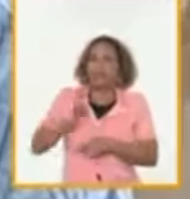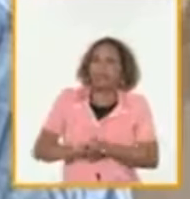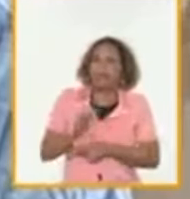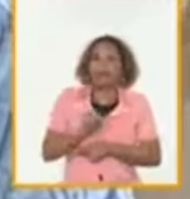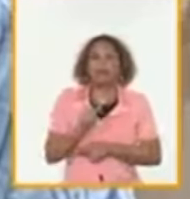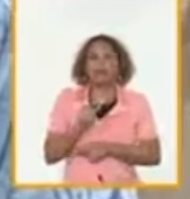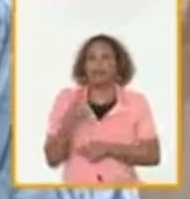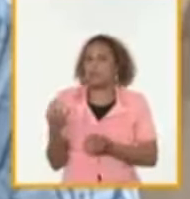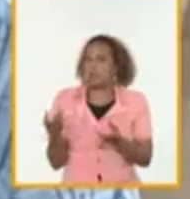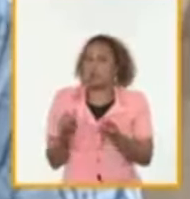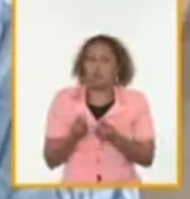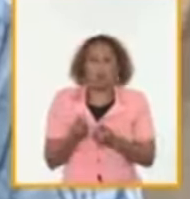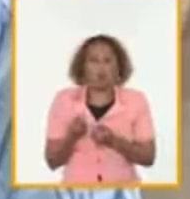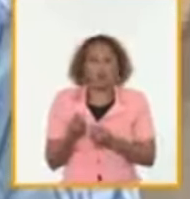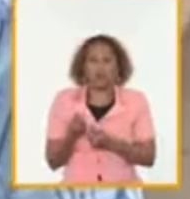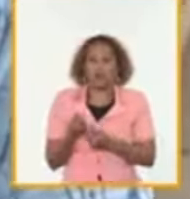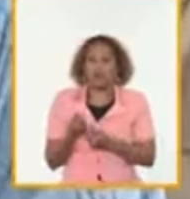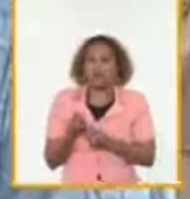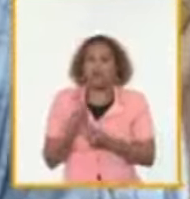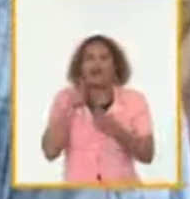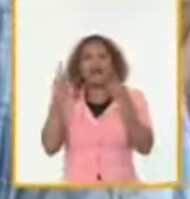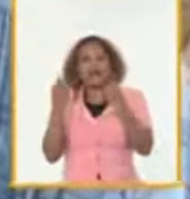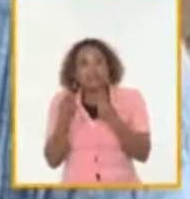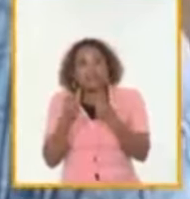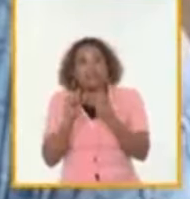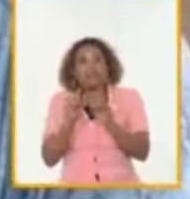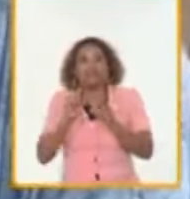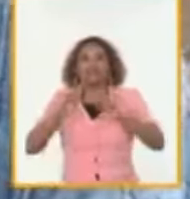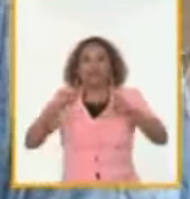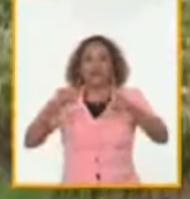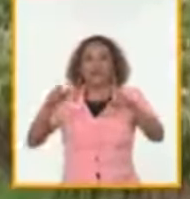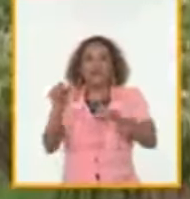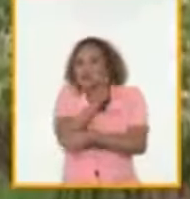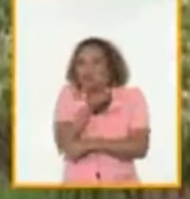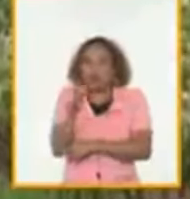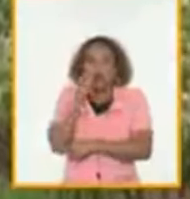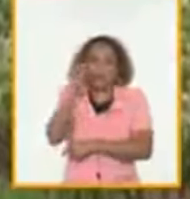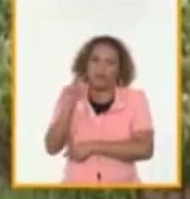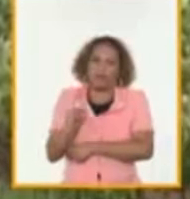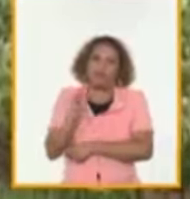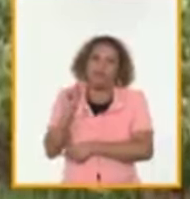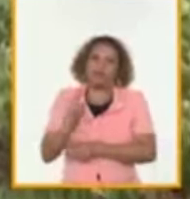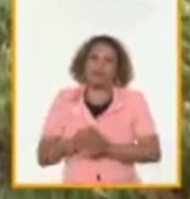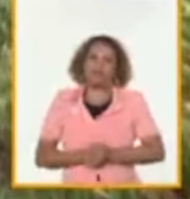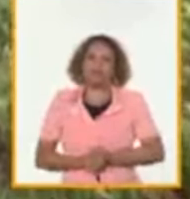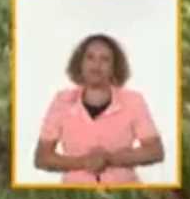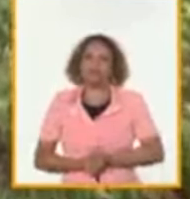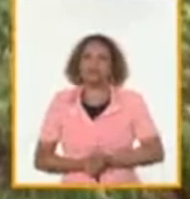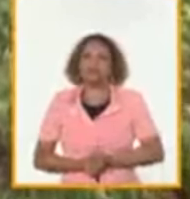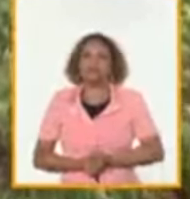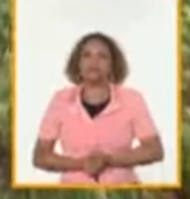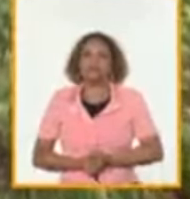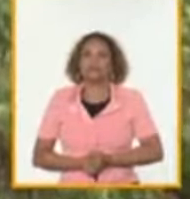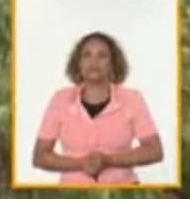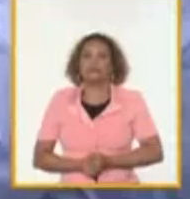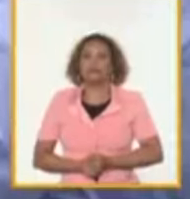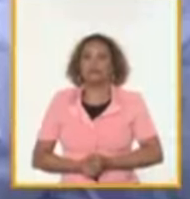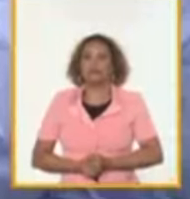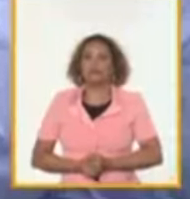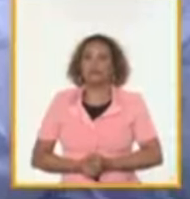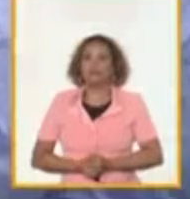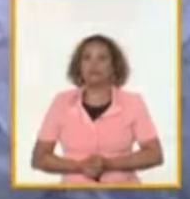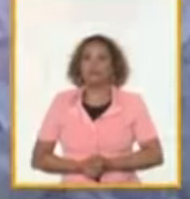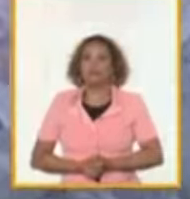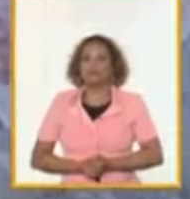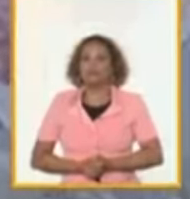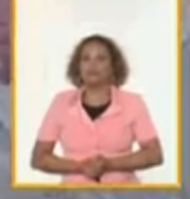los cobra lo que hace falta que eso se multiplique Marcia Daniel especial para la mesa